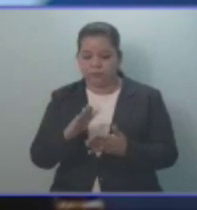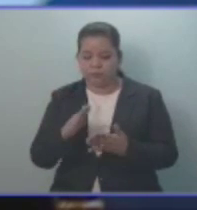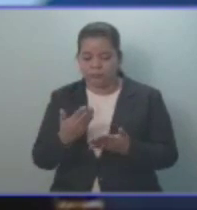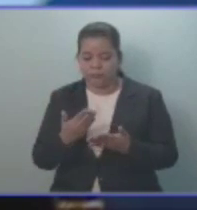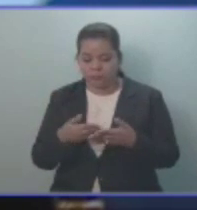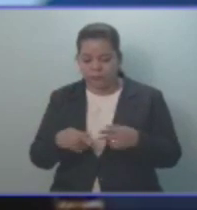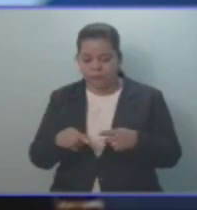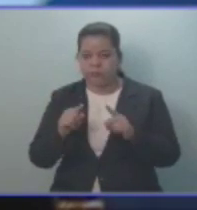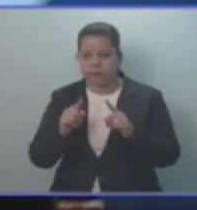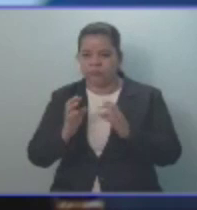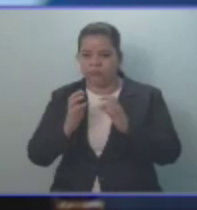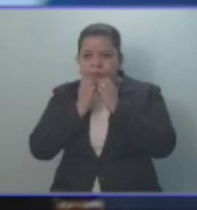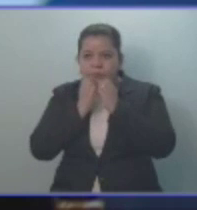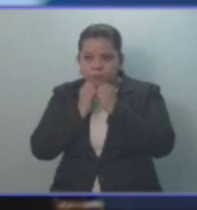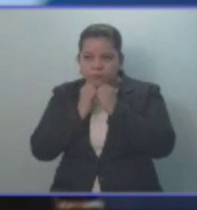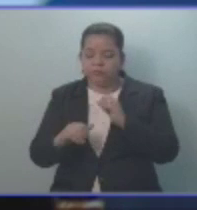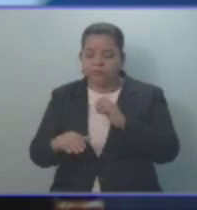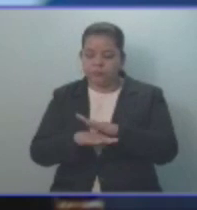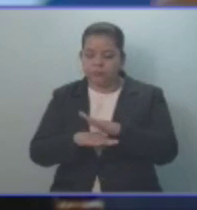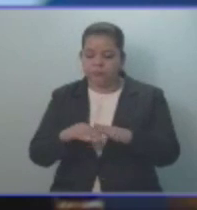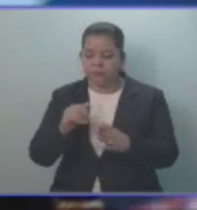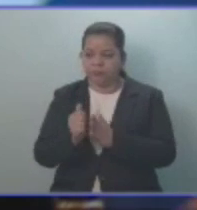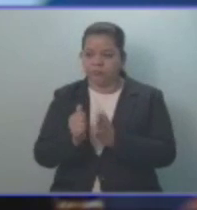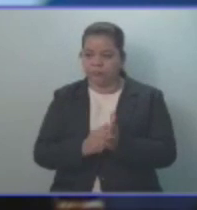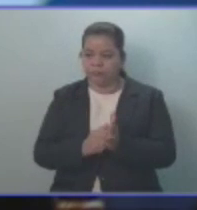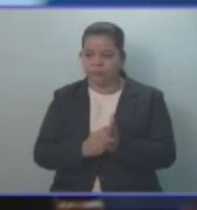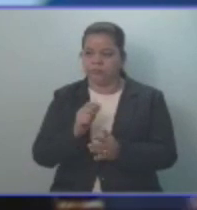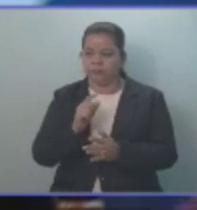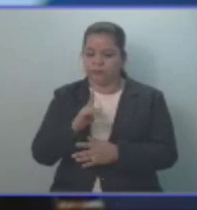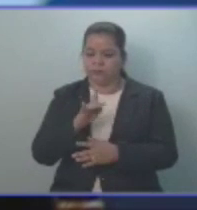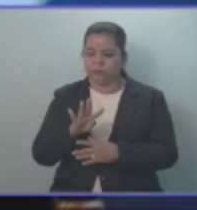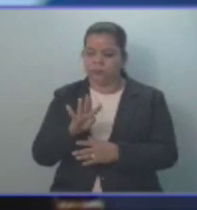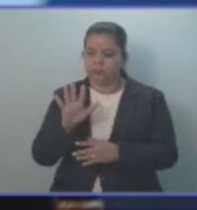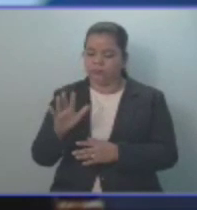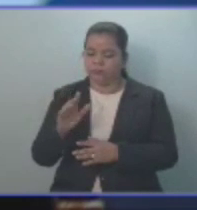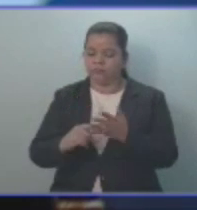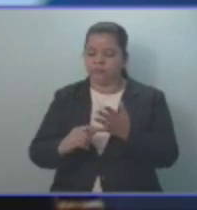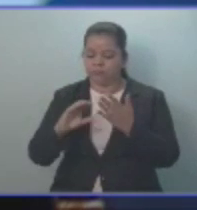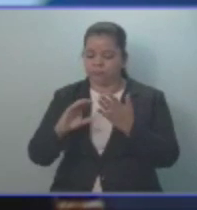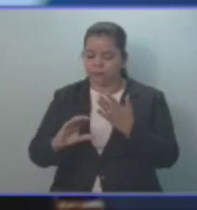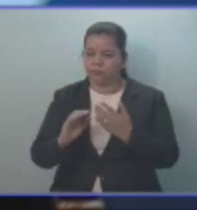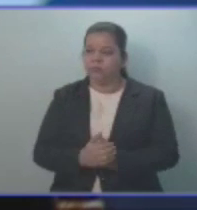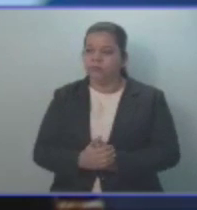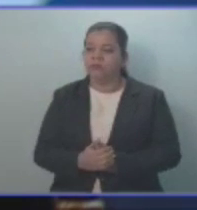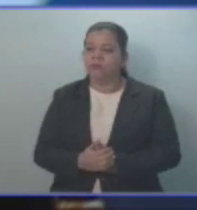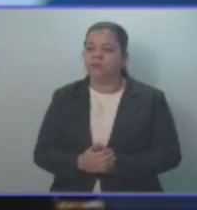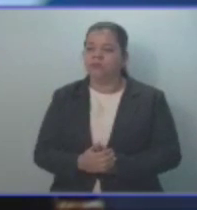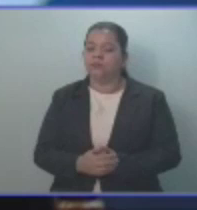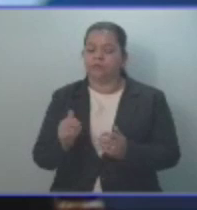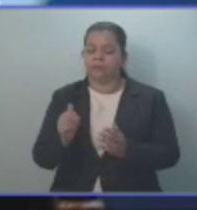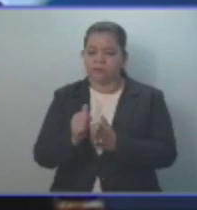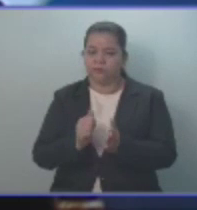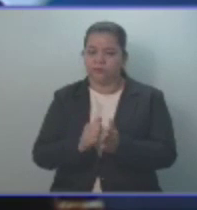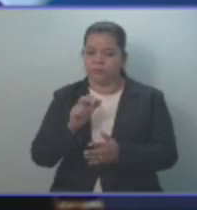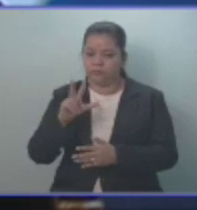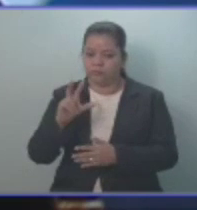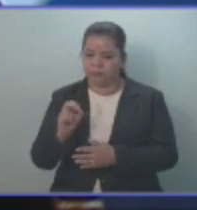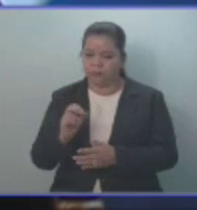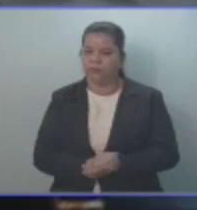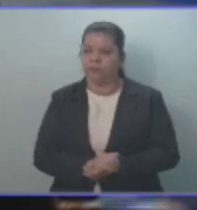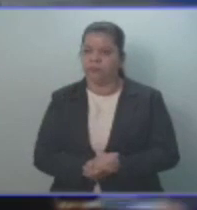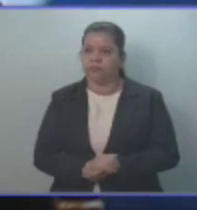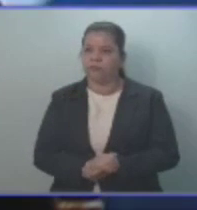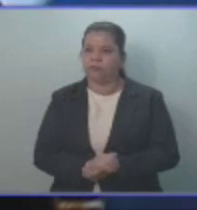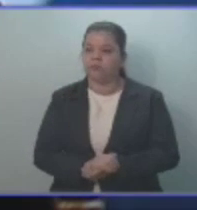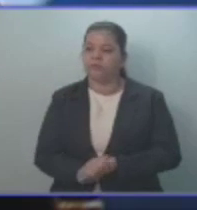siguientes reservas de conformidad al artículo 145 de la Constitución y 30 de la Convención.